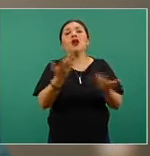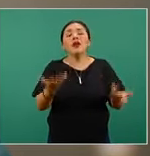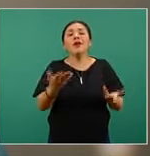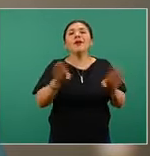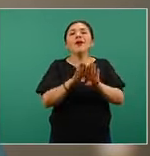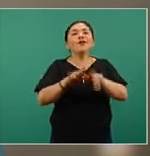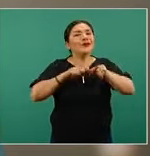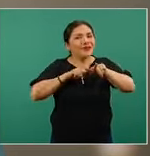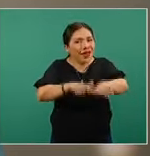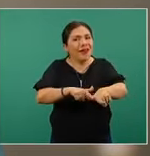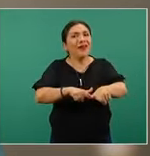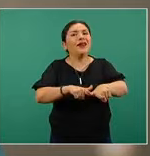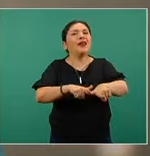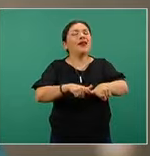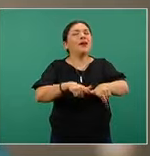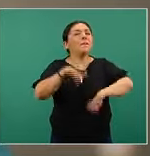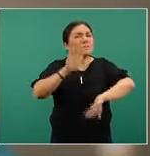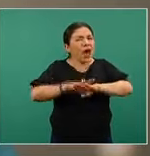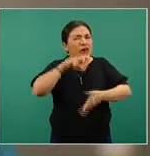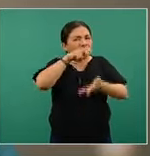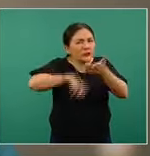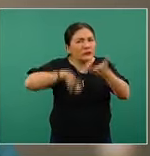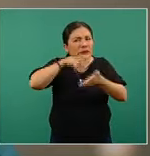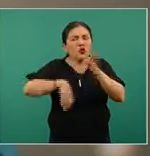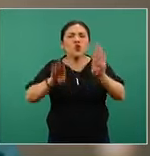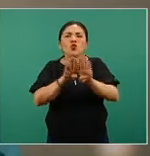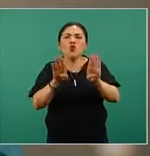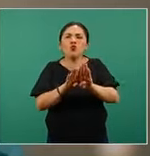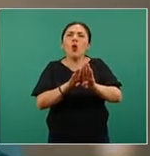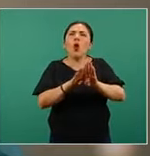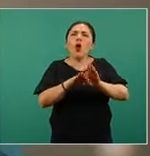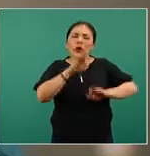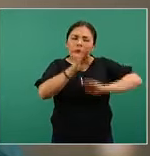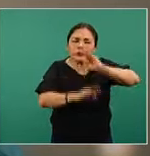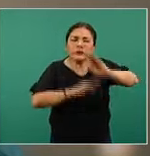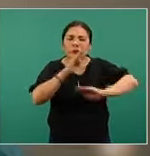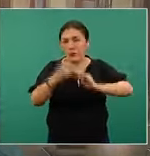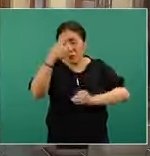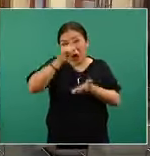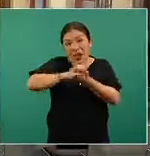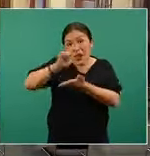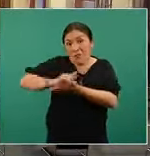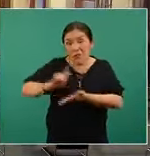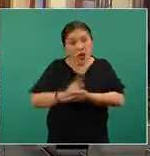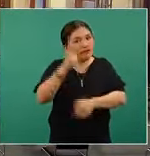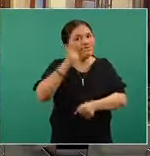se quiere perfeccionar nuestras técnicas de género